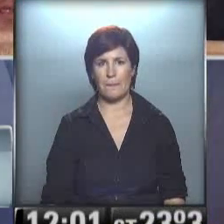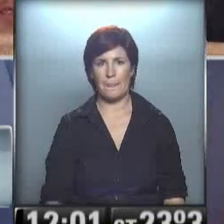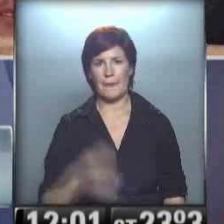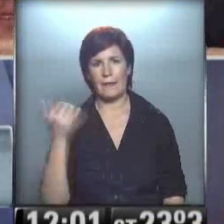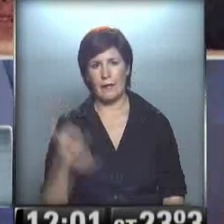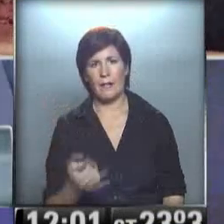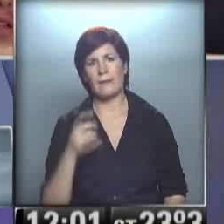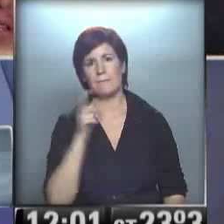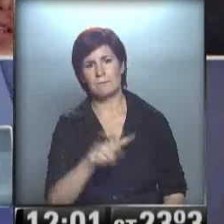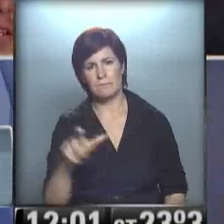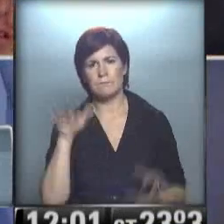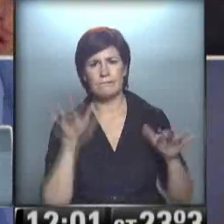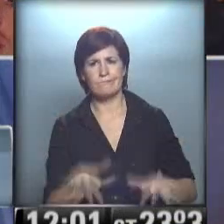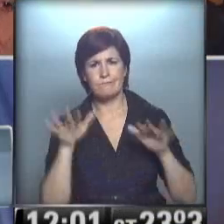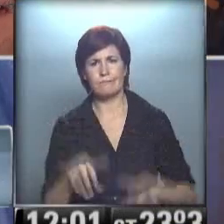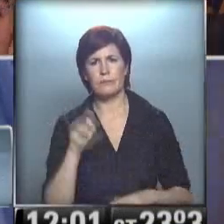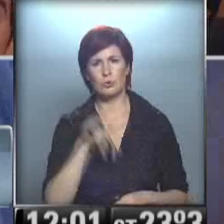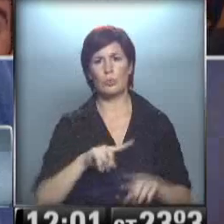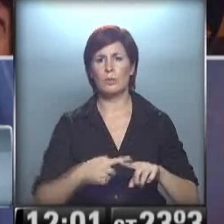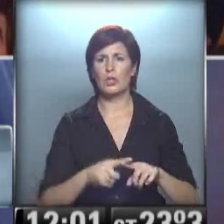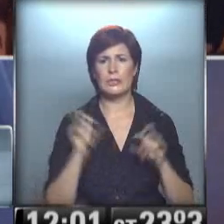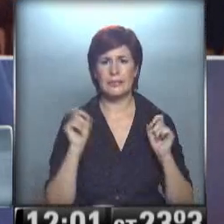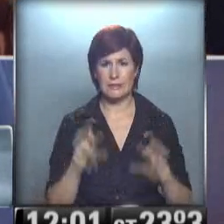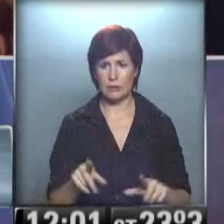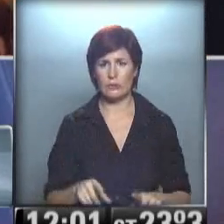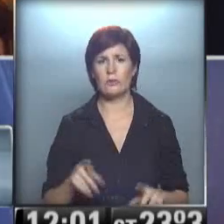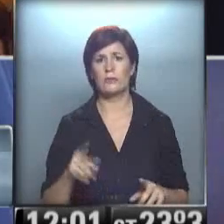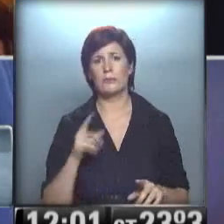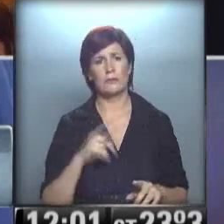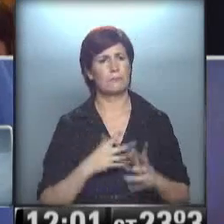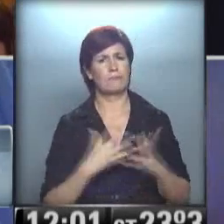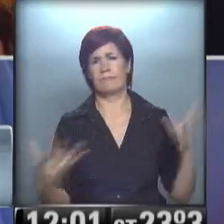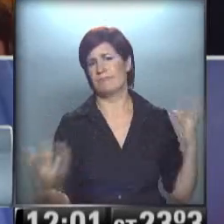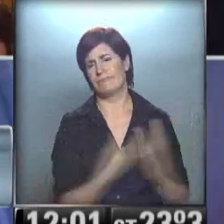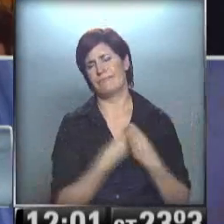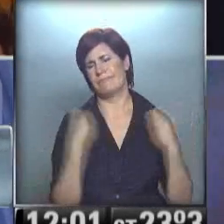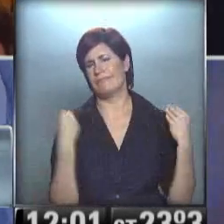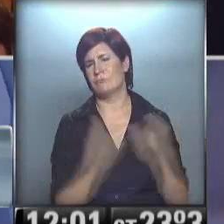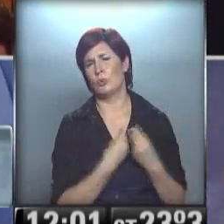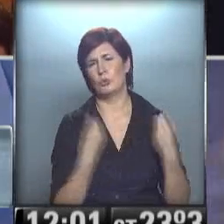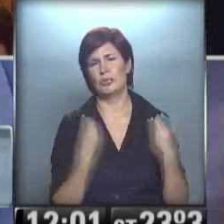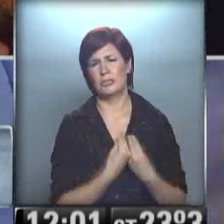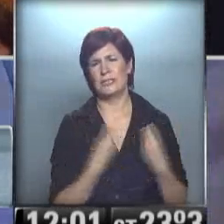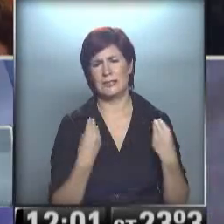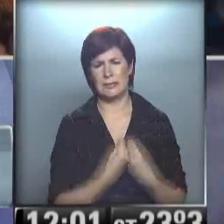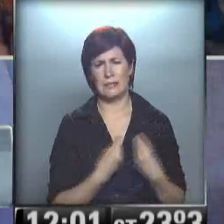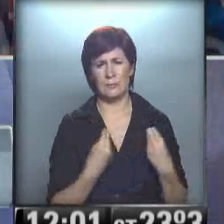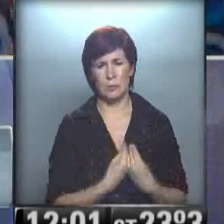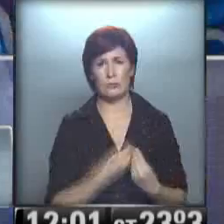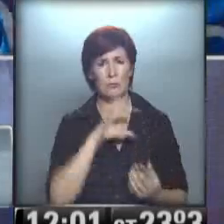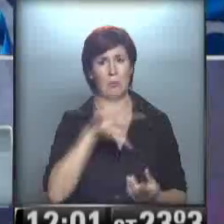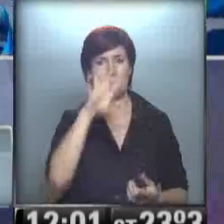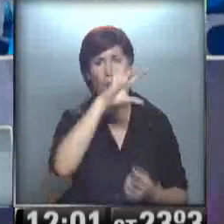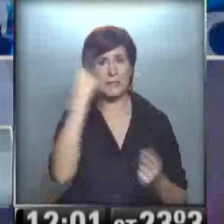los militantes que se han acercado hasta aquí, una verdadera multitud, incluso de muchas